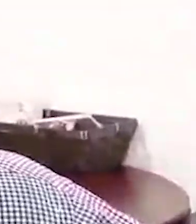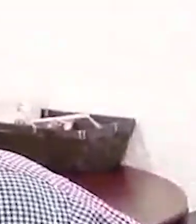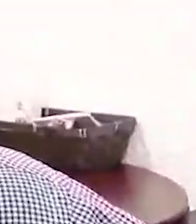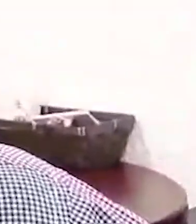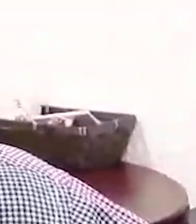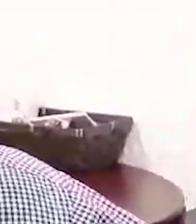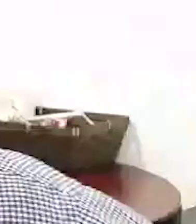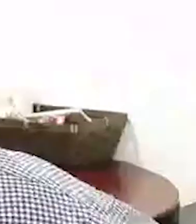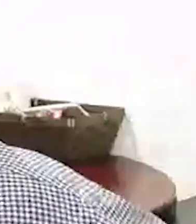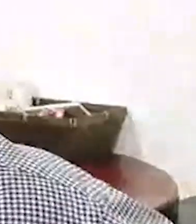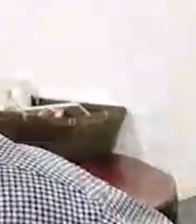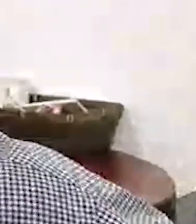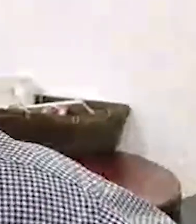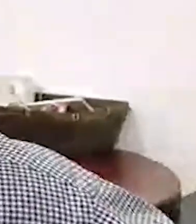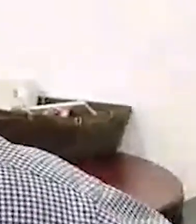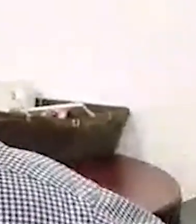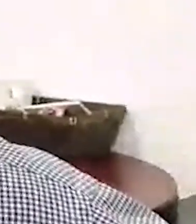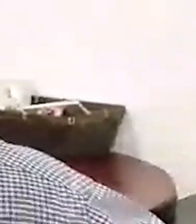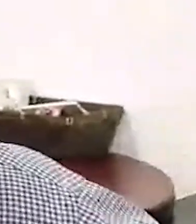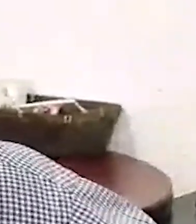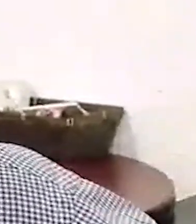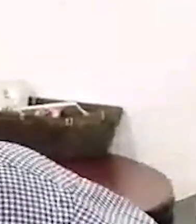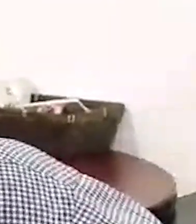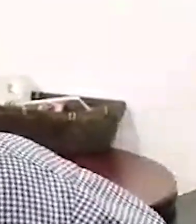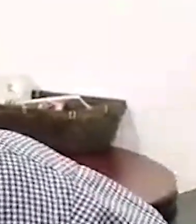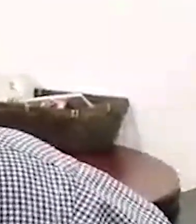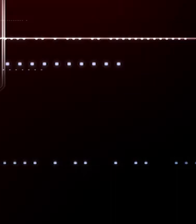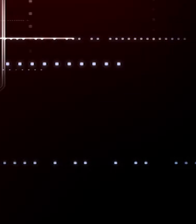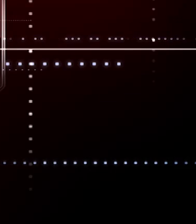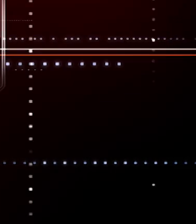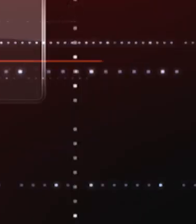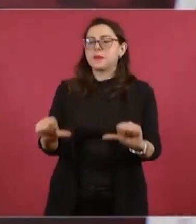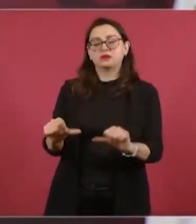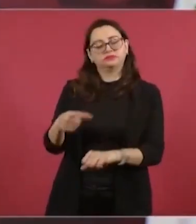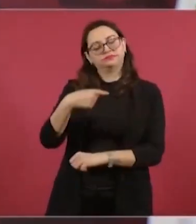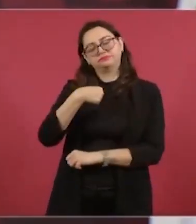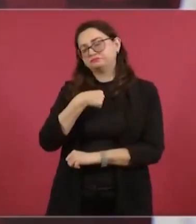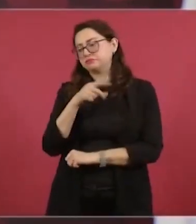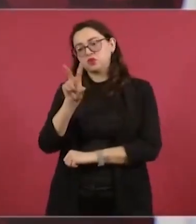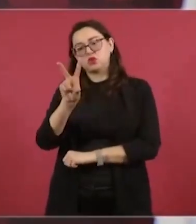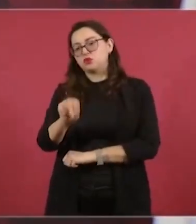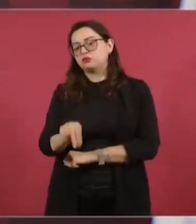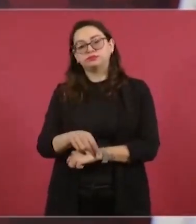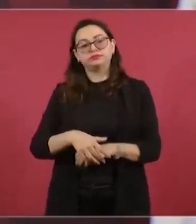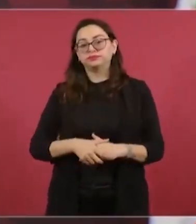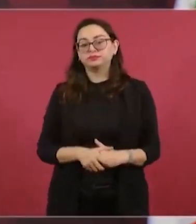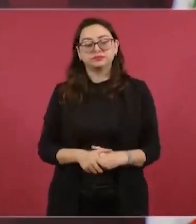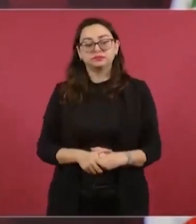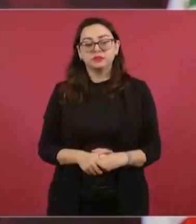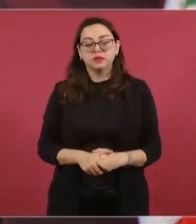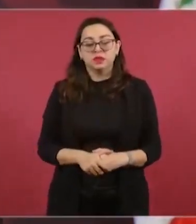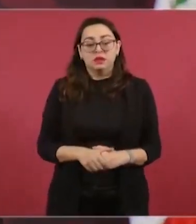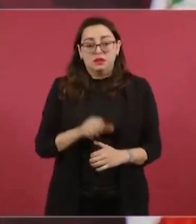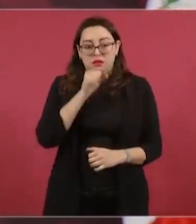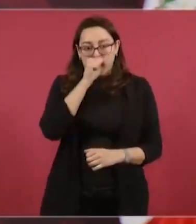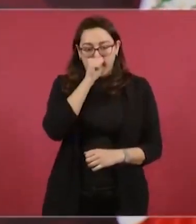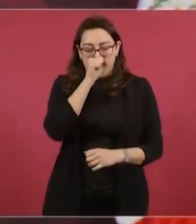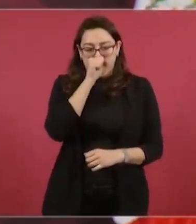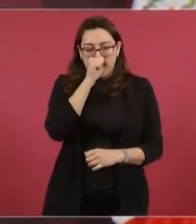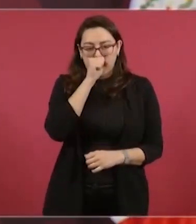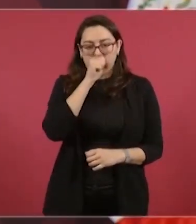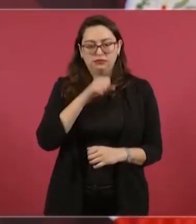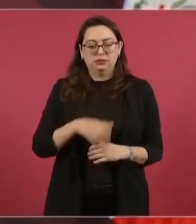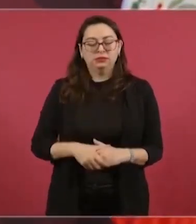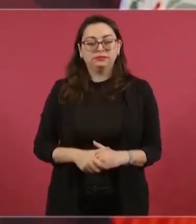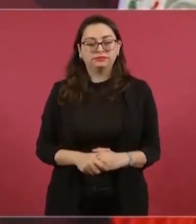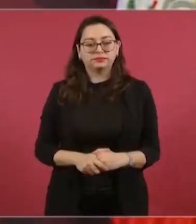comprometió para que pueda estar hablando de otros aspectos sociales. Hugo Contreras pidió a los ciudadanos que no se dejen engañar por